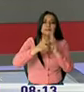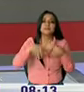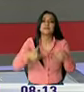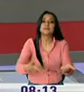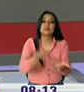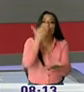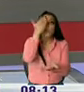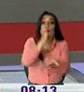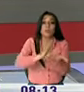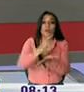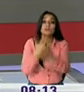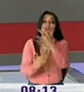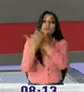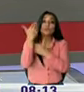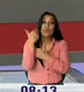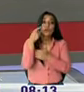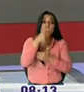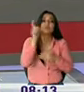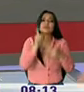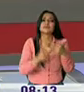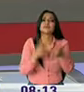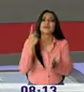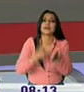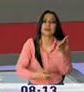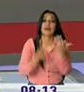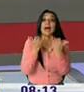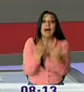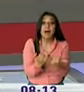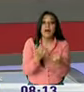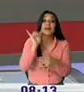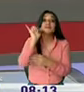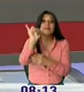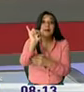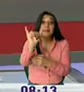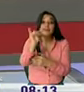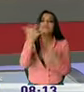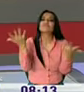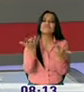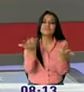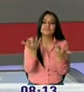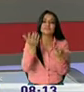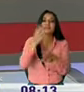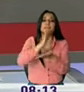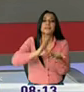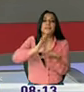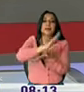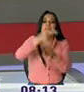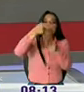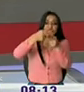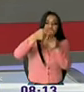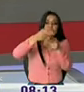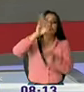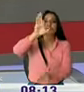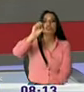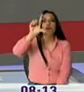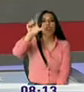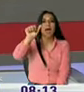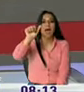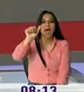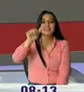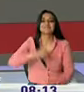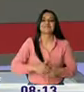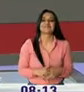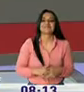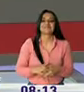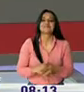de ese barrio y las preocupaciones. Nos vamos a ir este fin de semana, por favor. Vamos a ir, ¿saben a dónde? A la Tola Colonial. Ese